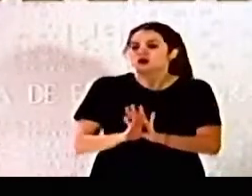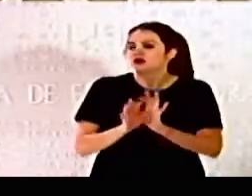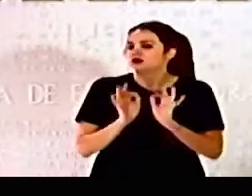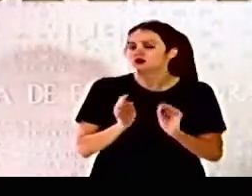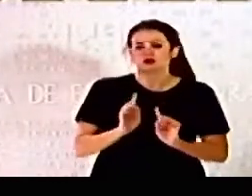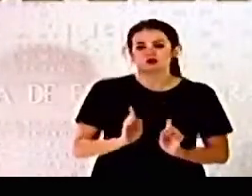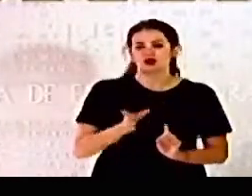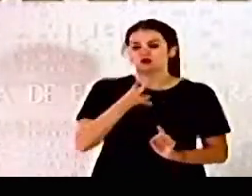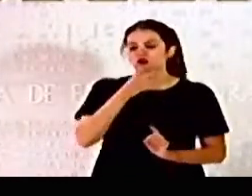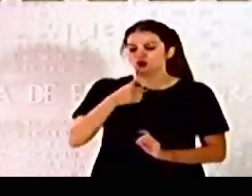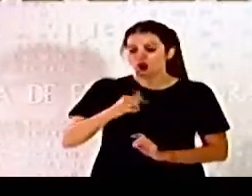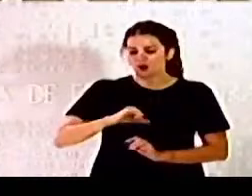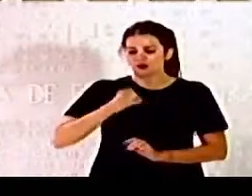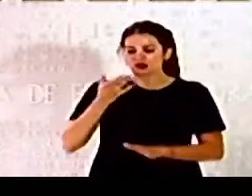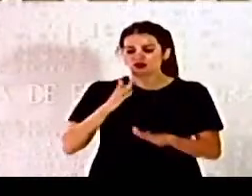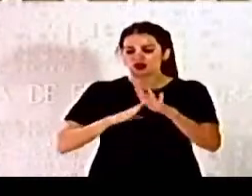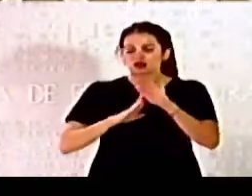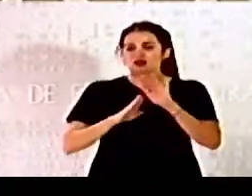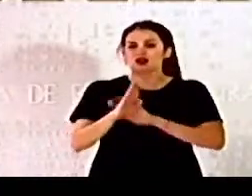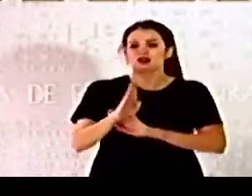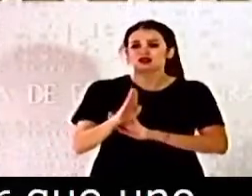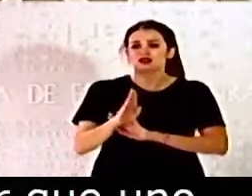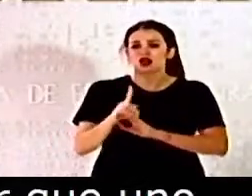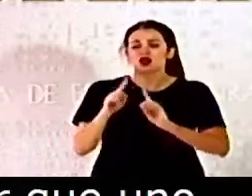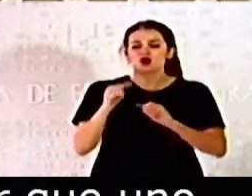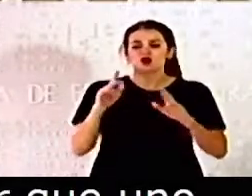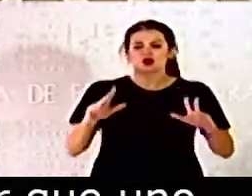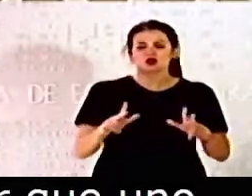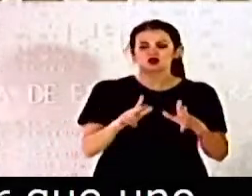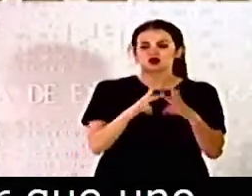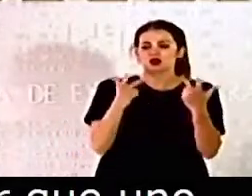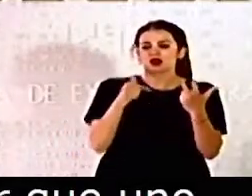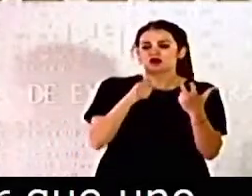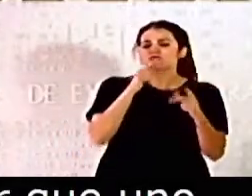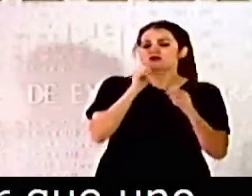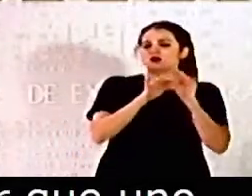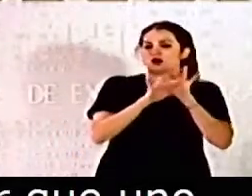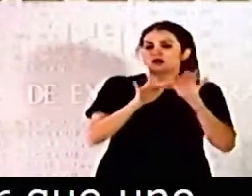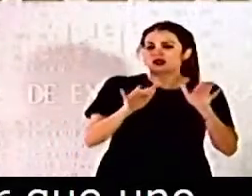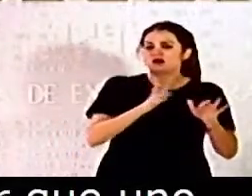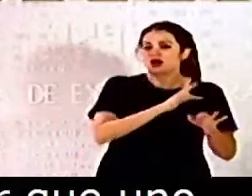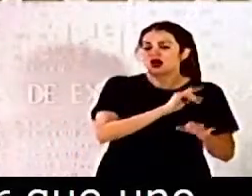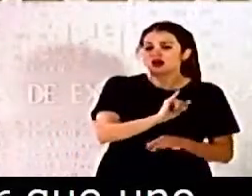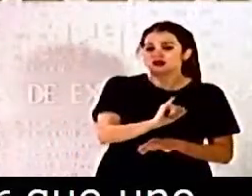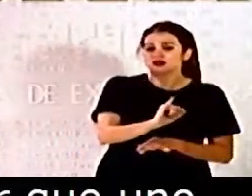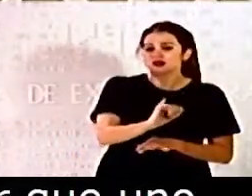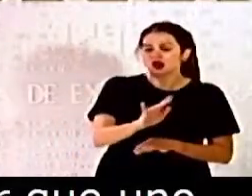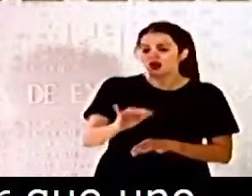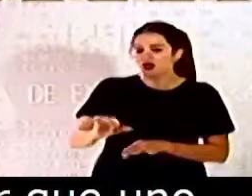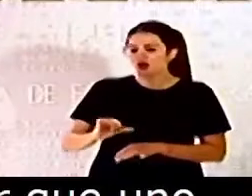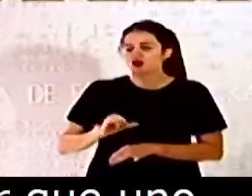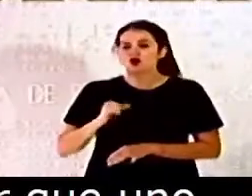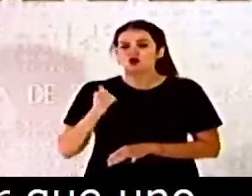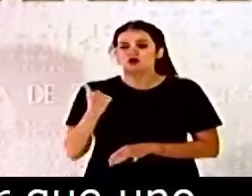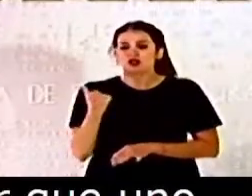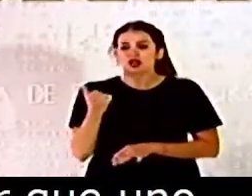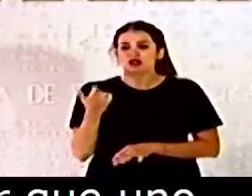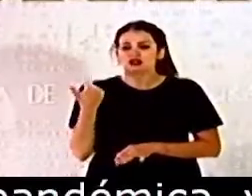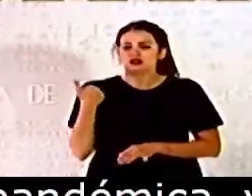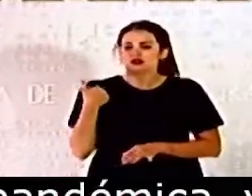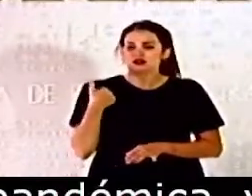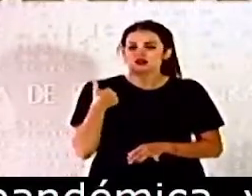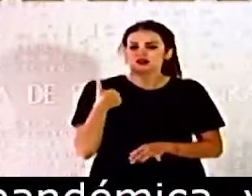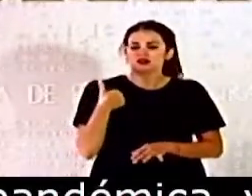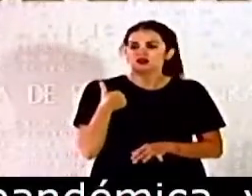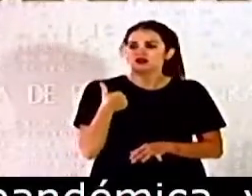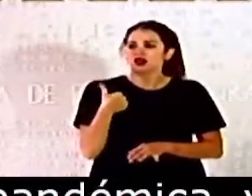hospital y se viva una sociedad pandémica y salga del hospital y se viva